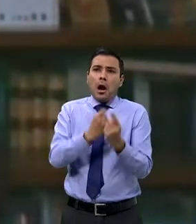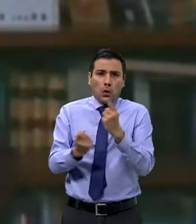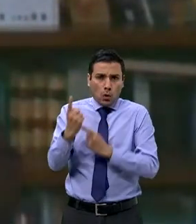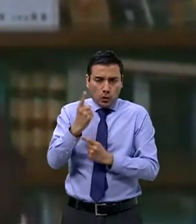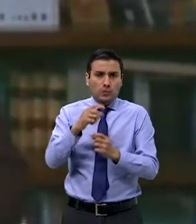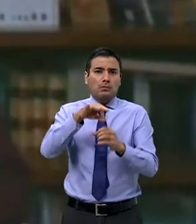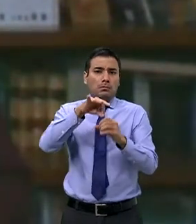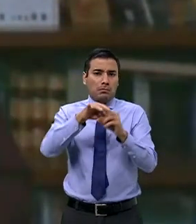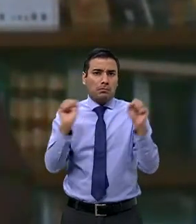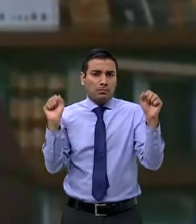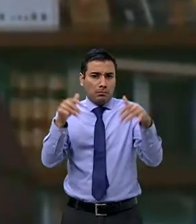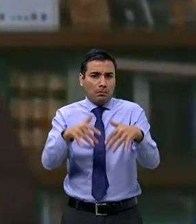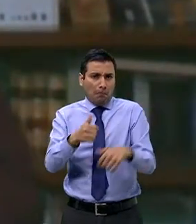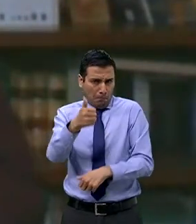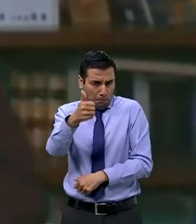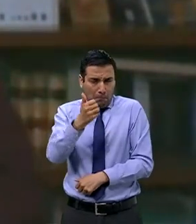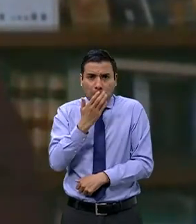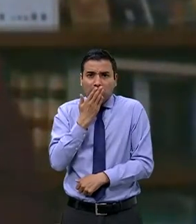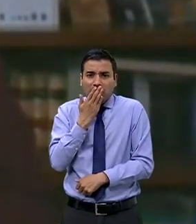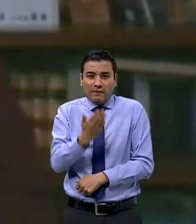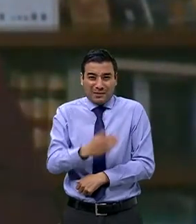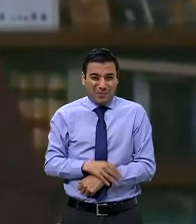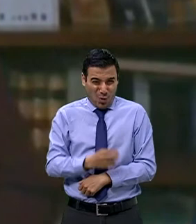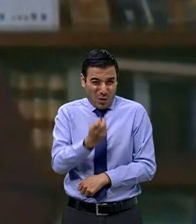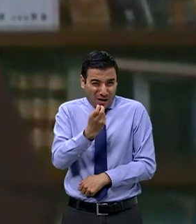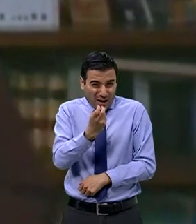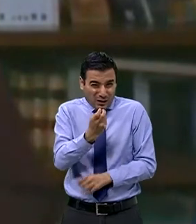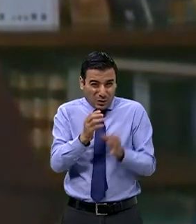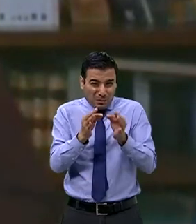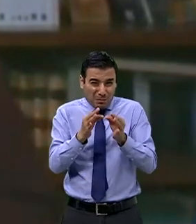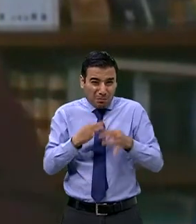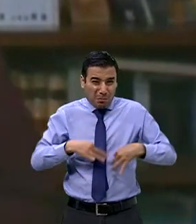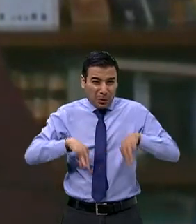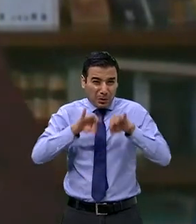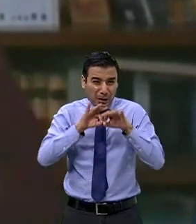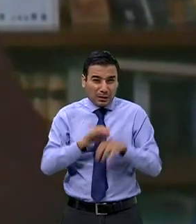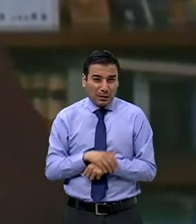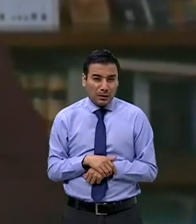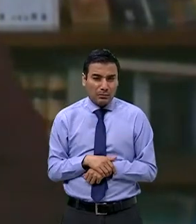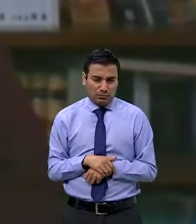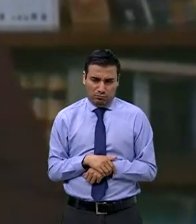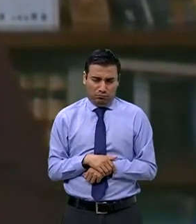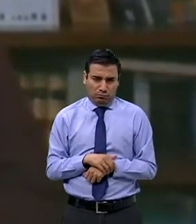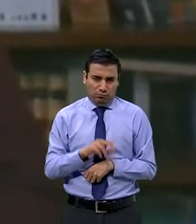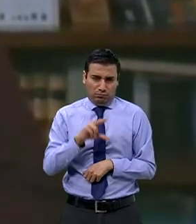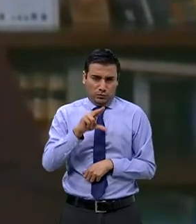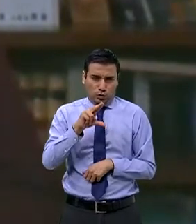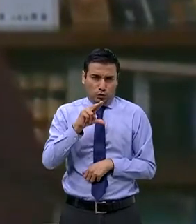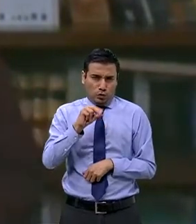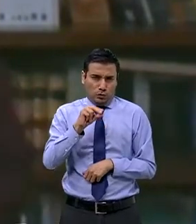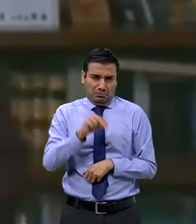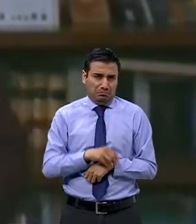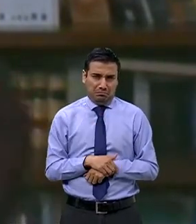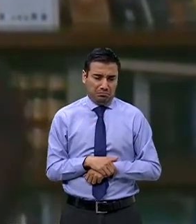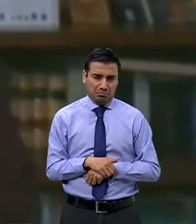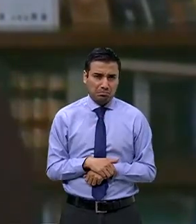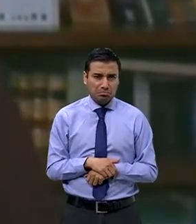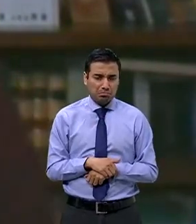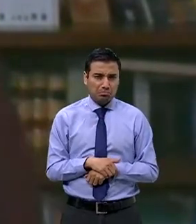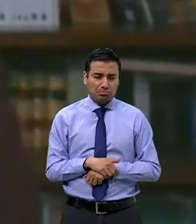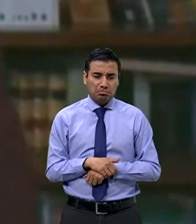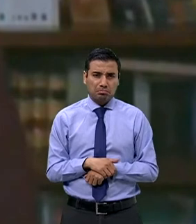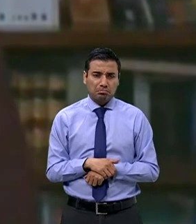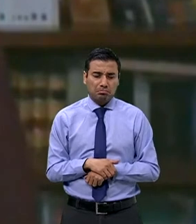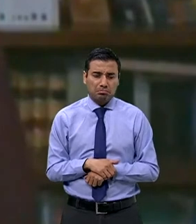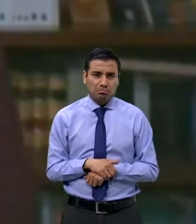debe de ser lo significativo para calificar la recreación democrática con este